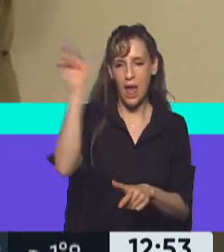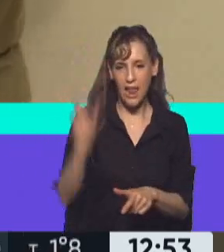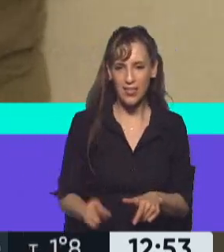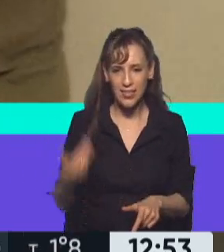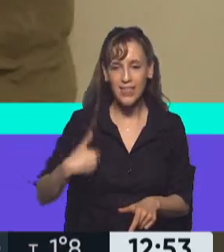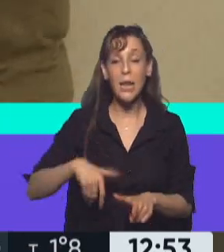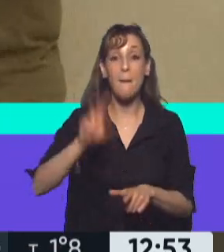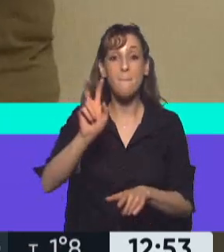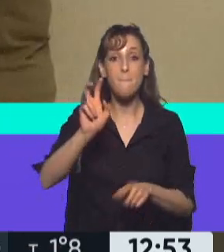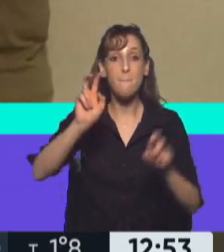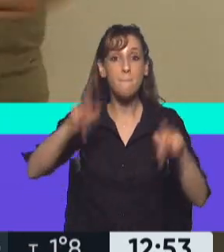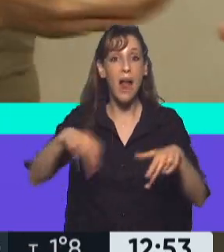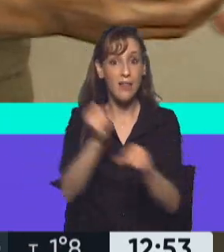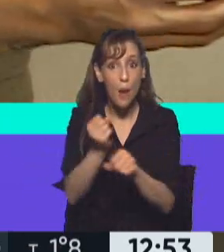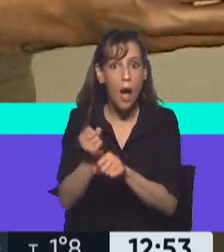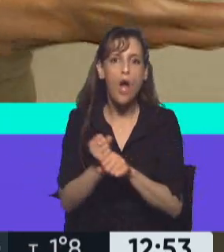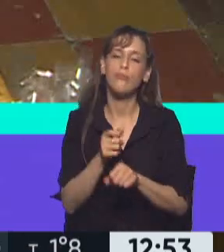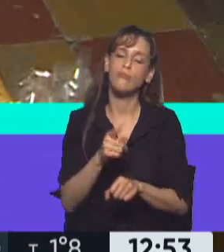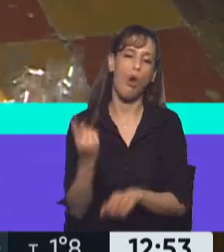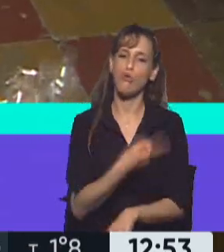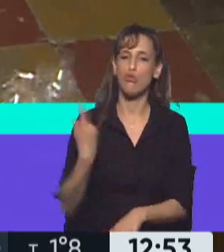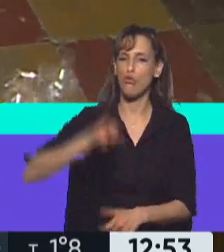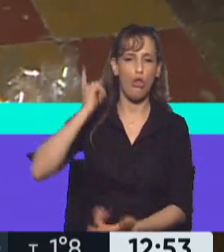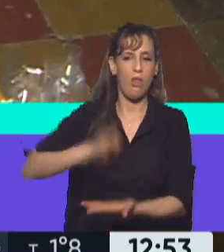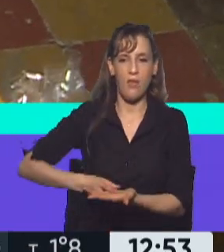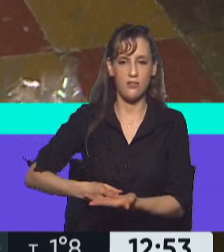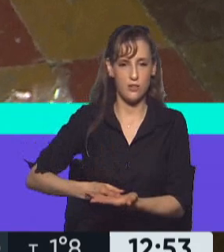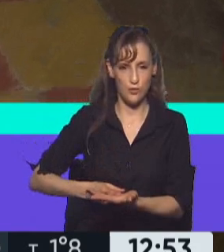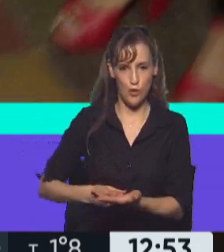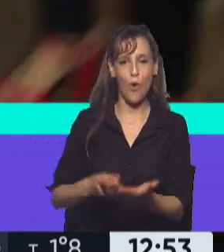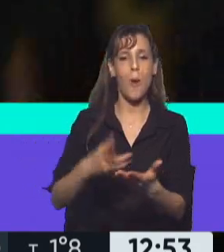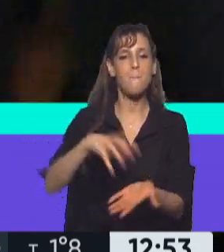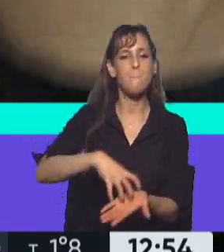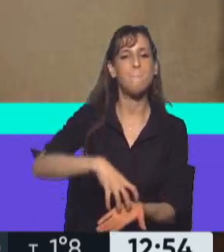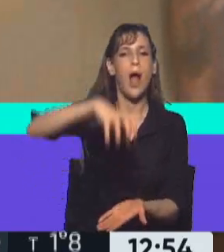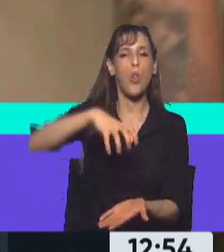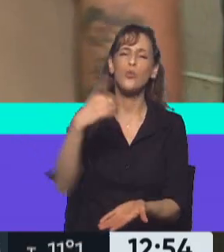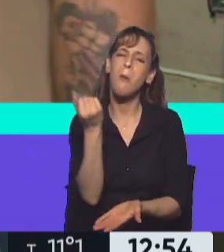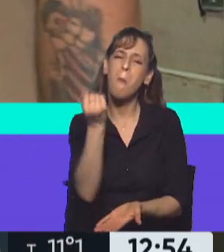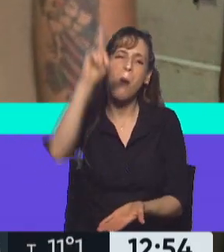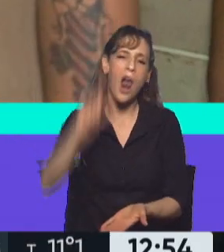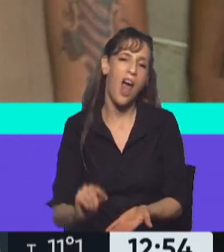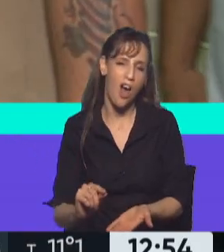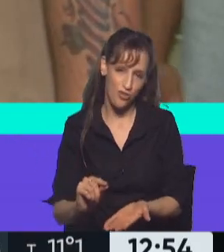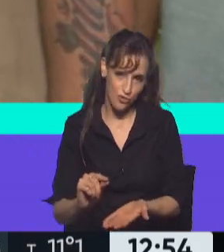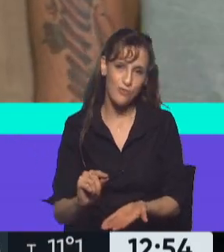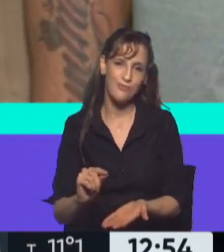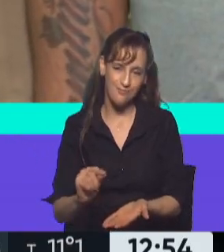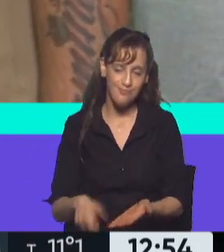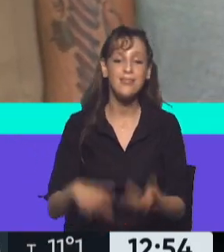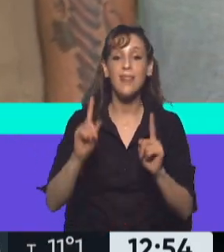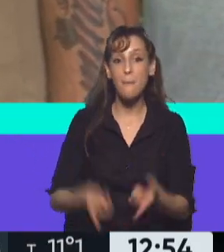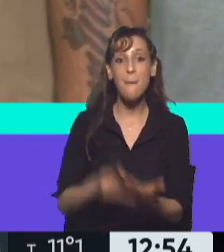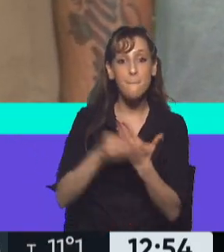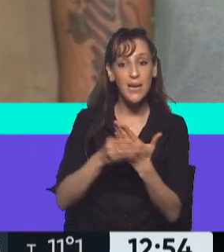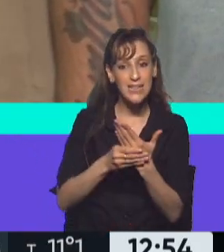en marcha el pan dulce solidario, ¿no? El Ministerio de Desarrollo Social ha hecho un aporte